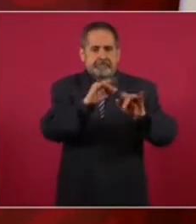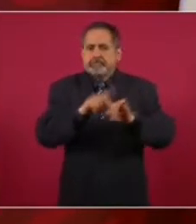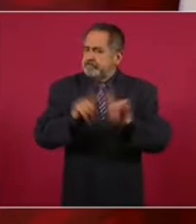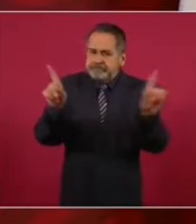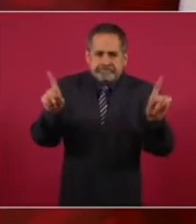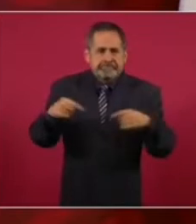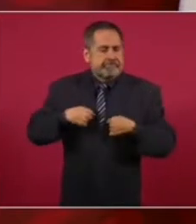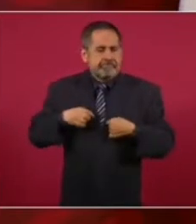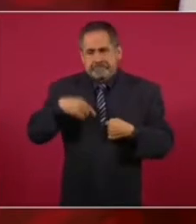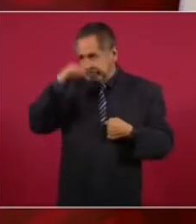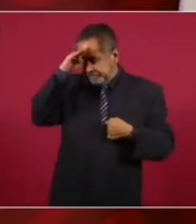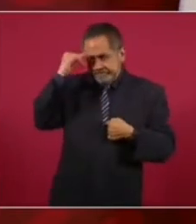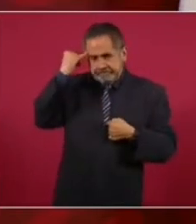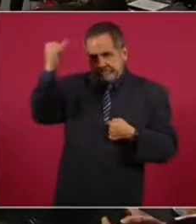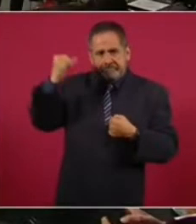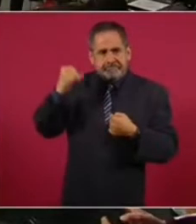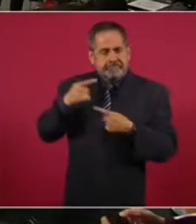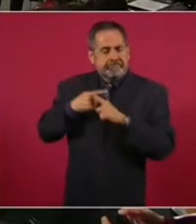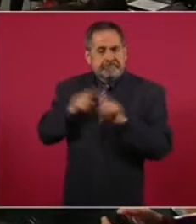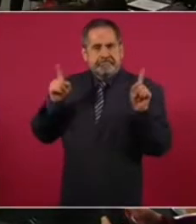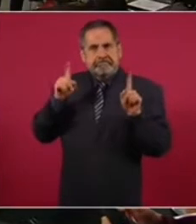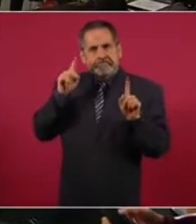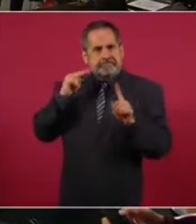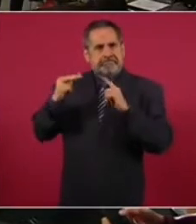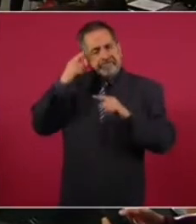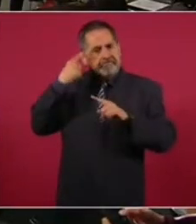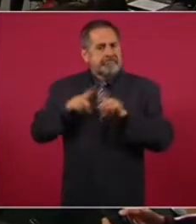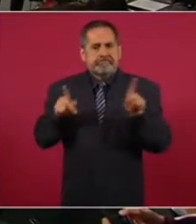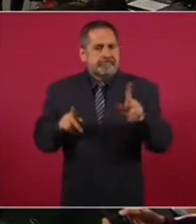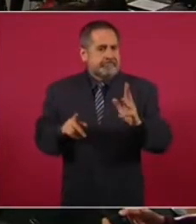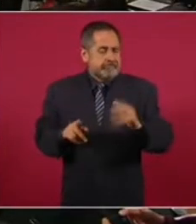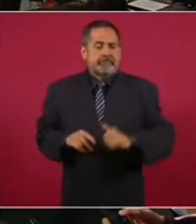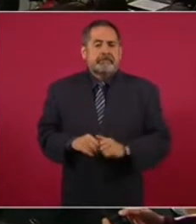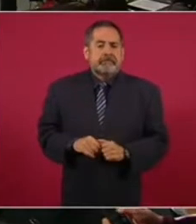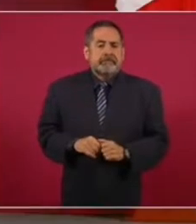Nosotros tenemos una concepción distinta. Si nosotros